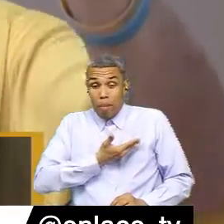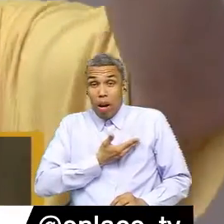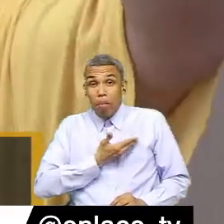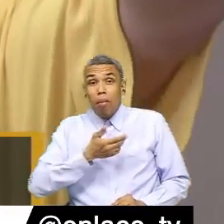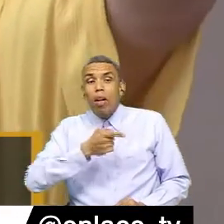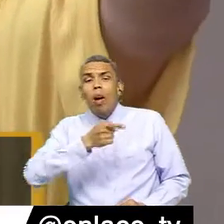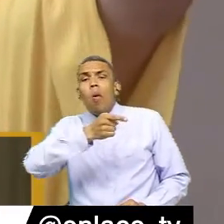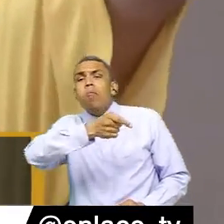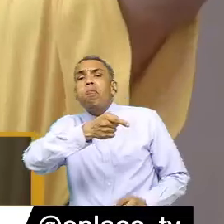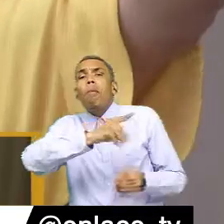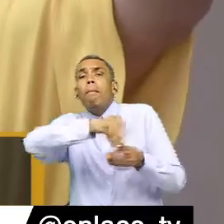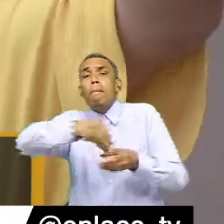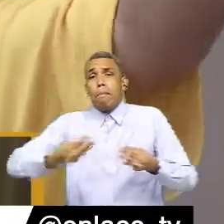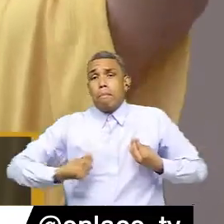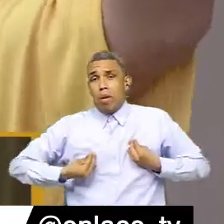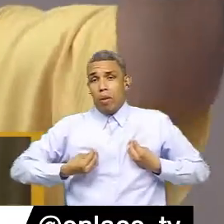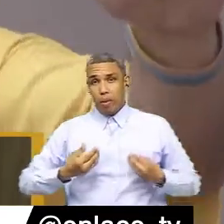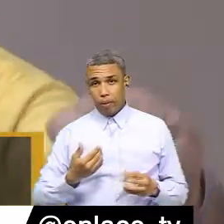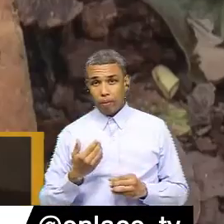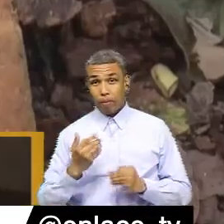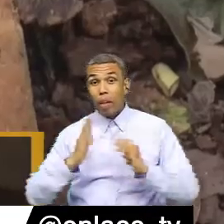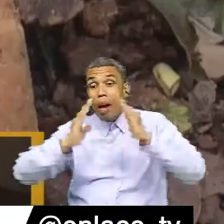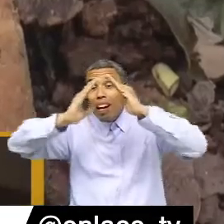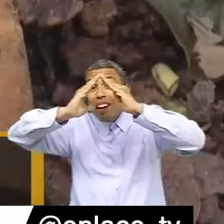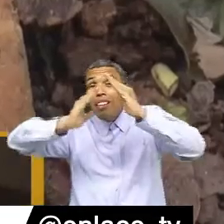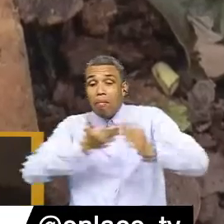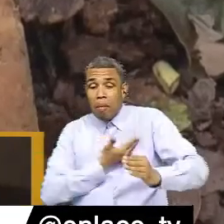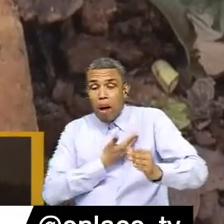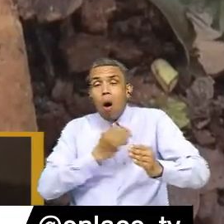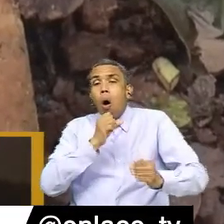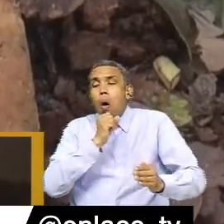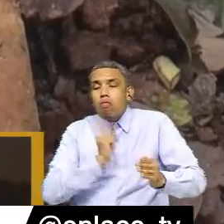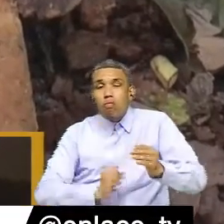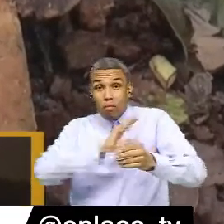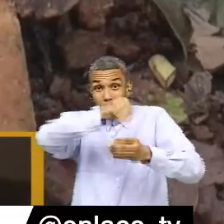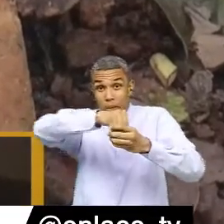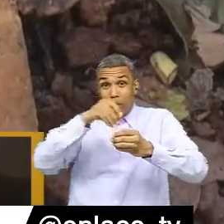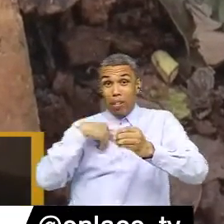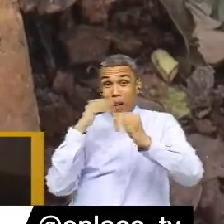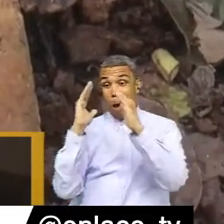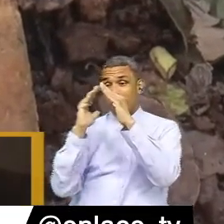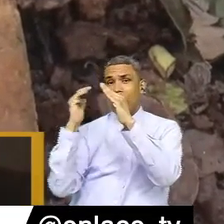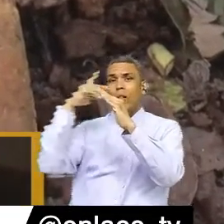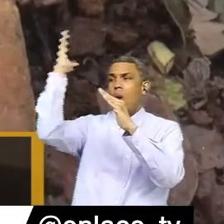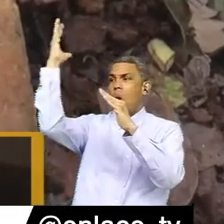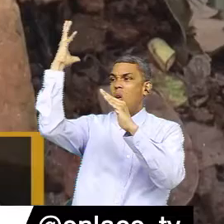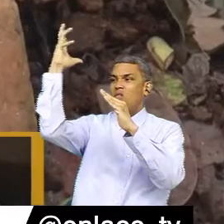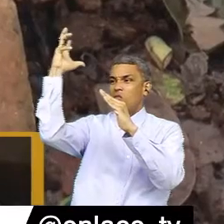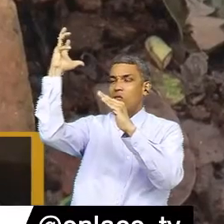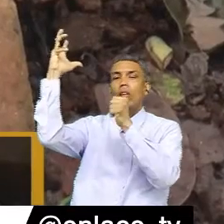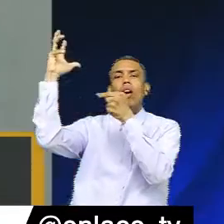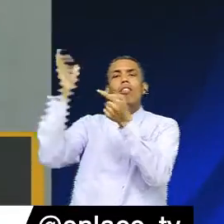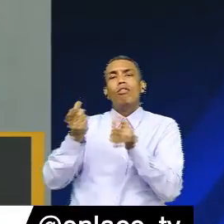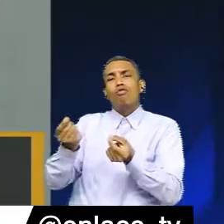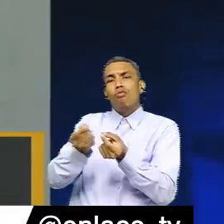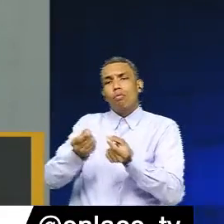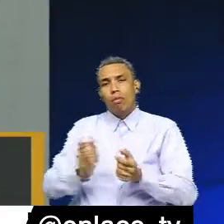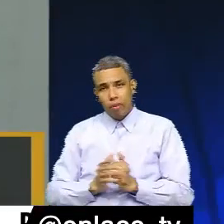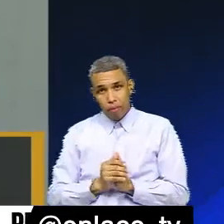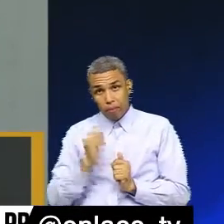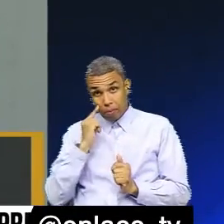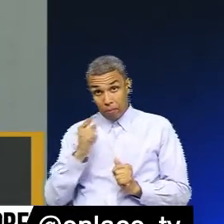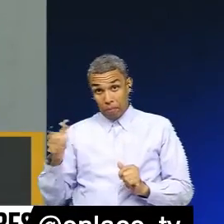y el árbol está debajo del techo dónde vive mi mamá en las noticias conoció que el secretario de medioambiente saliente ricardo javier lópez autorizó